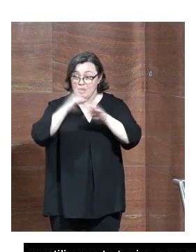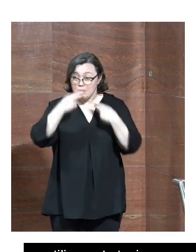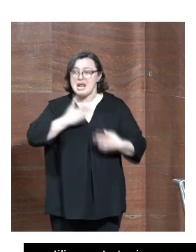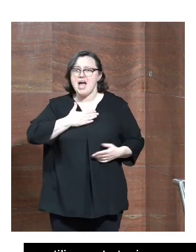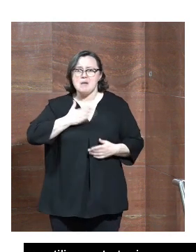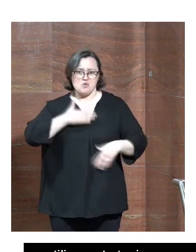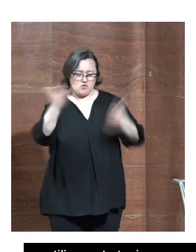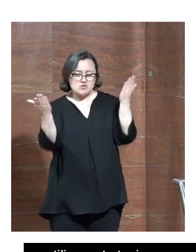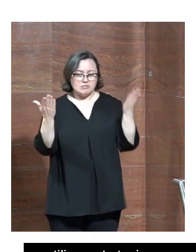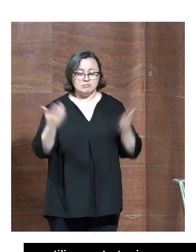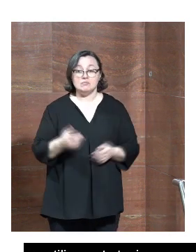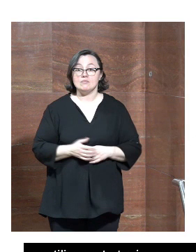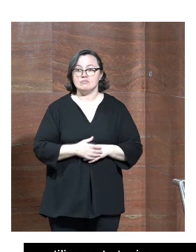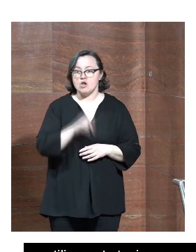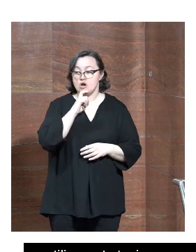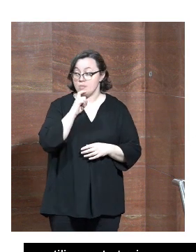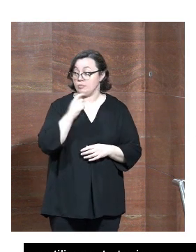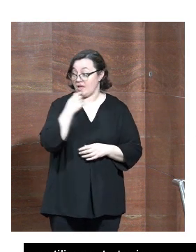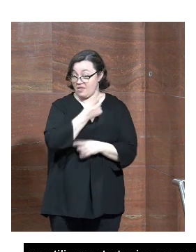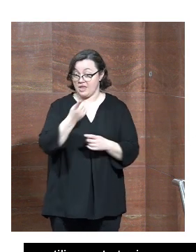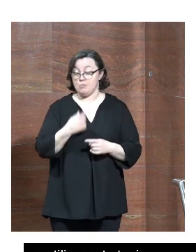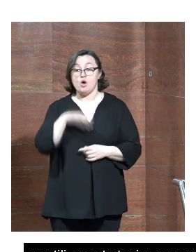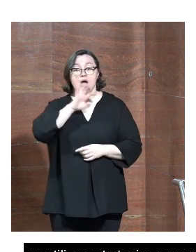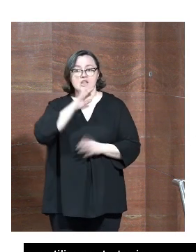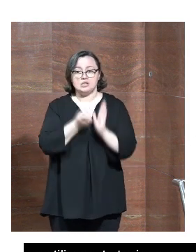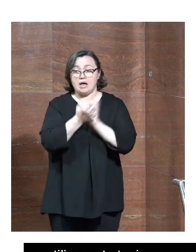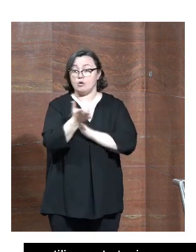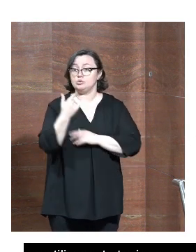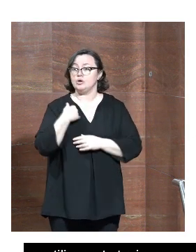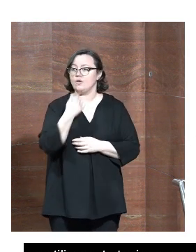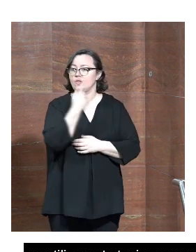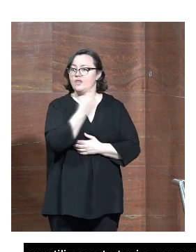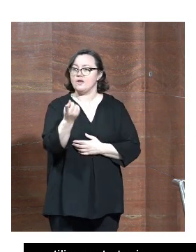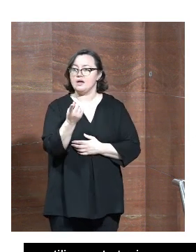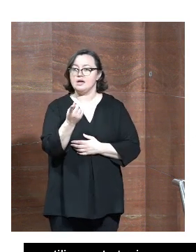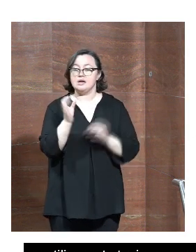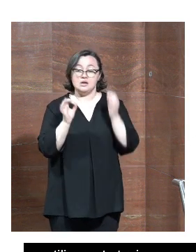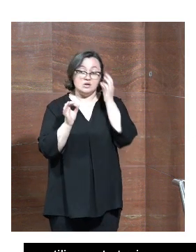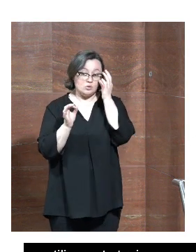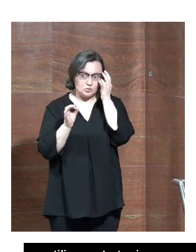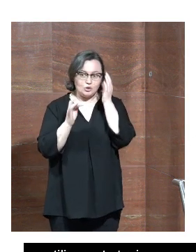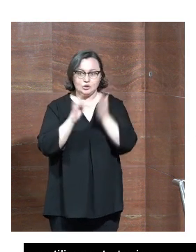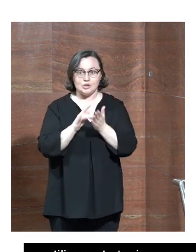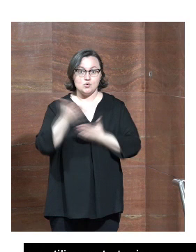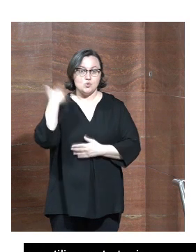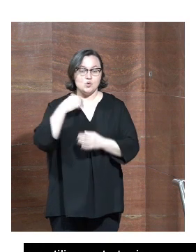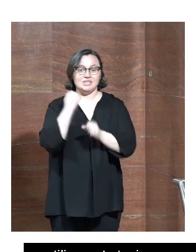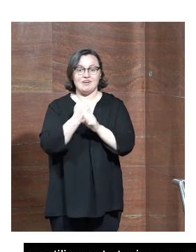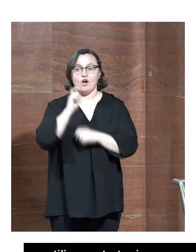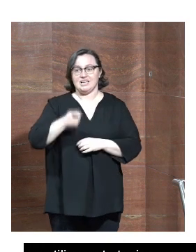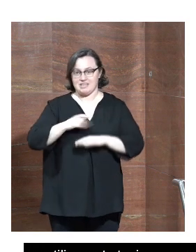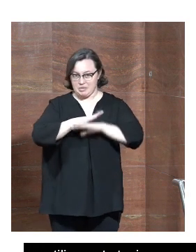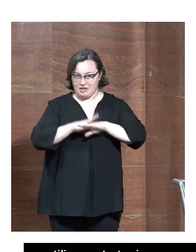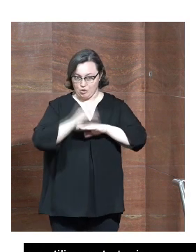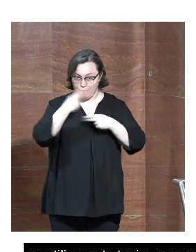pública. Que, por cierto, voy a contar una anécdota, se la he contado antes, desde que cuando yo trabajaba en la